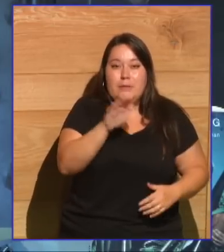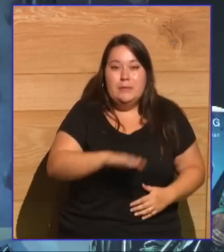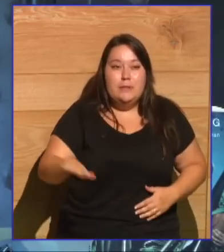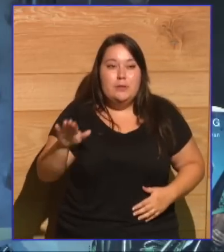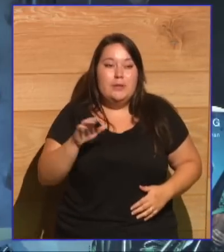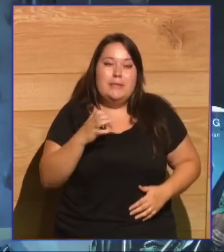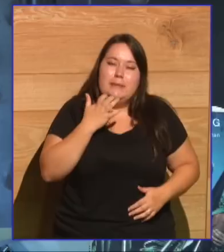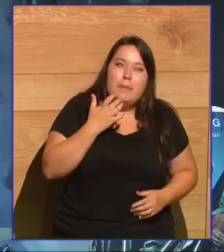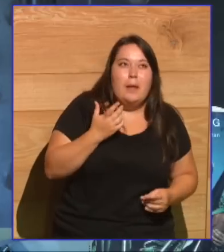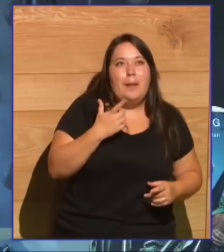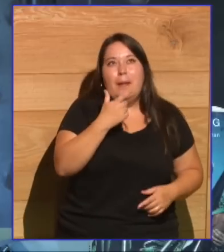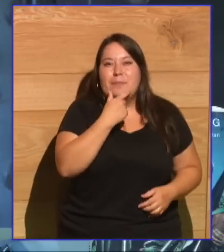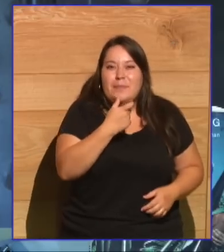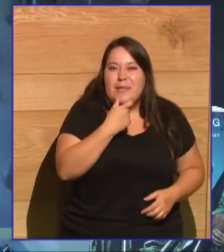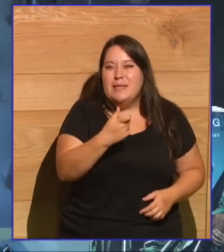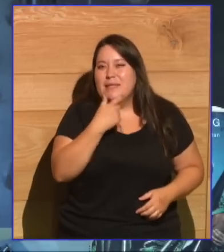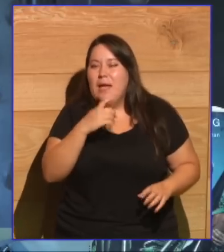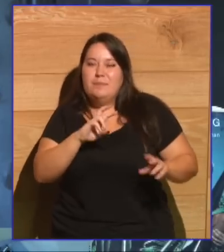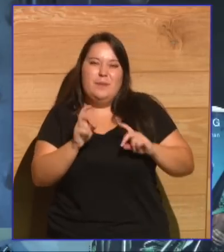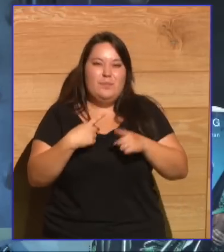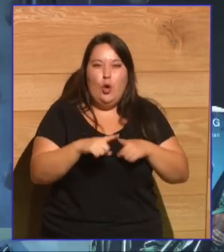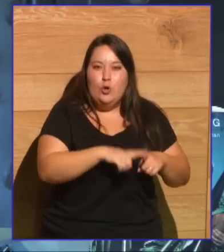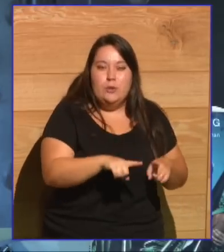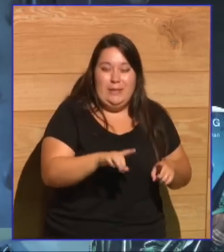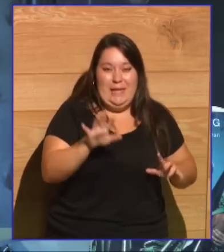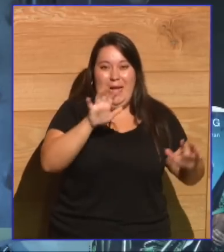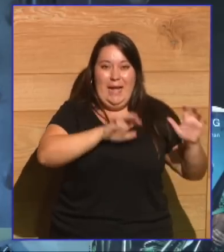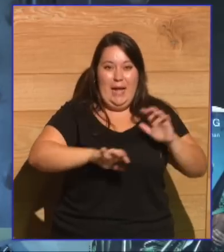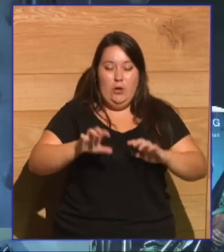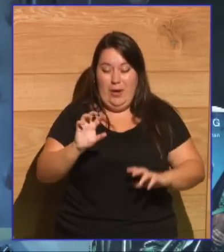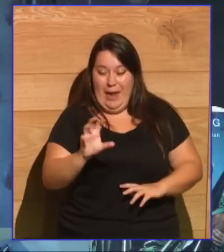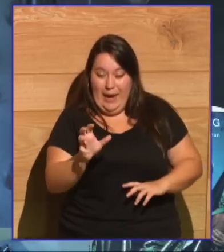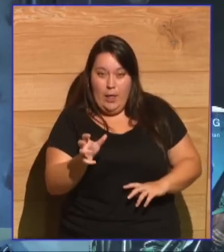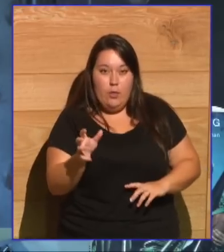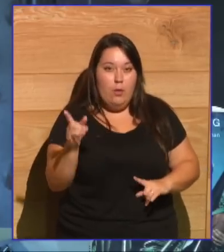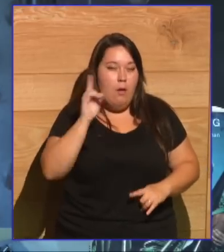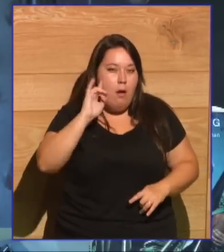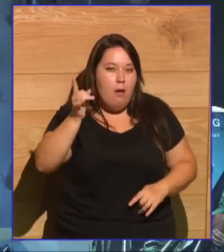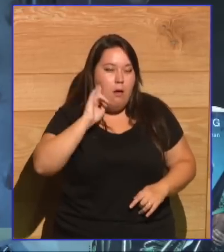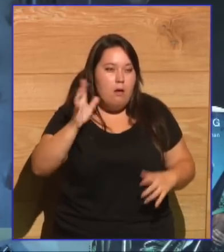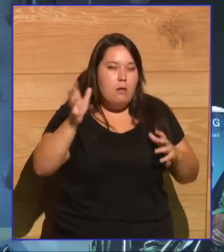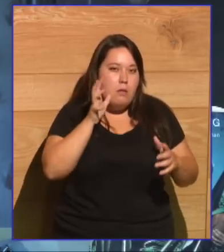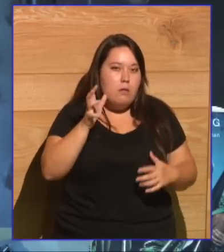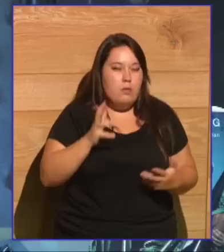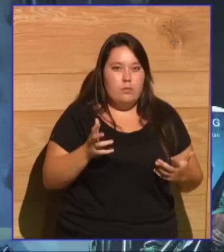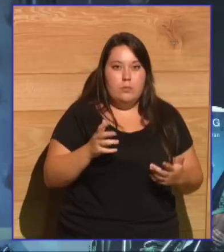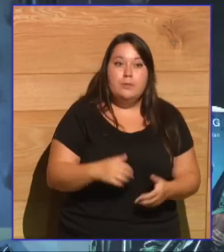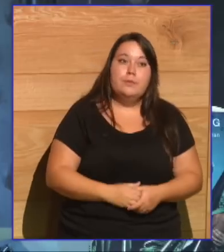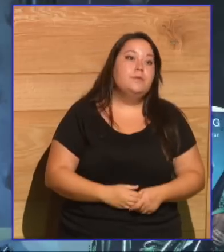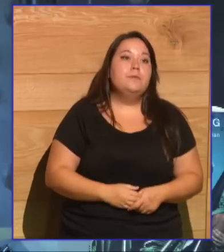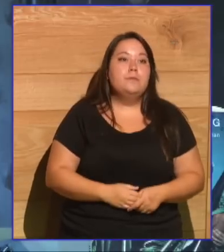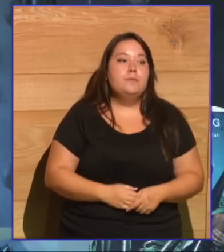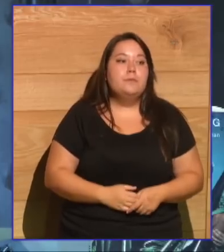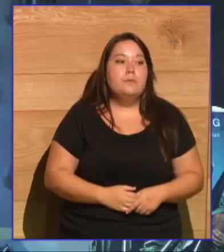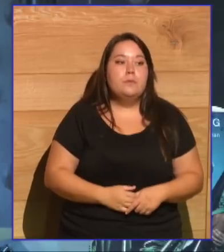que se piden pizza que si el caos ordenado que se crea con la radio del fondo con algo que no debería que